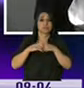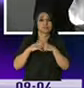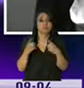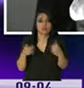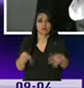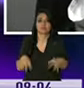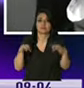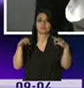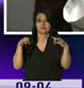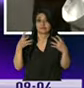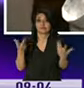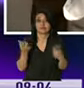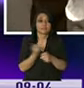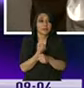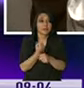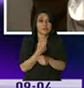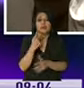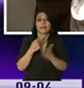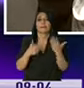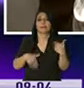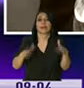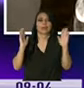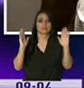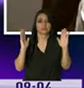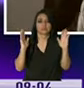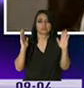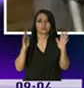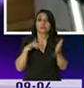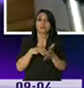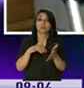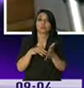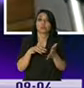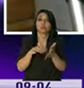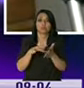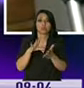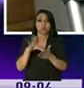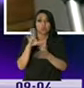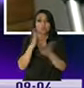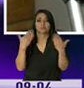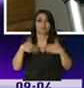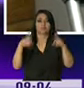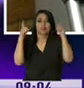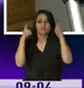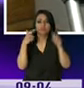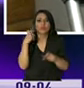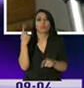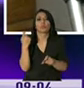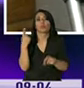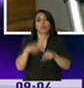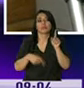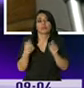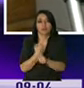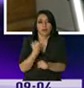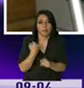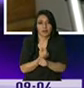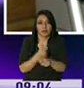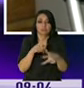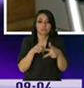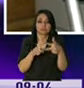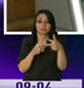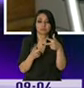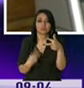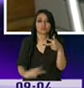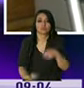también, o no sabemos qué pasó, no ha logrado terminar sus estudios, lo que le imposibilita tener un trabajo más digno. O sea, tres niños, un